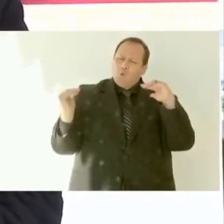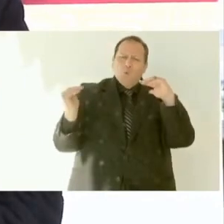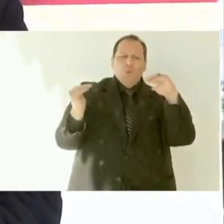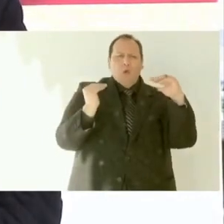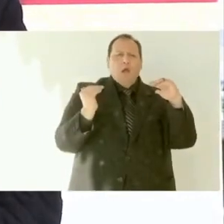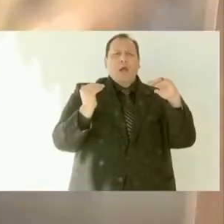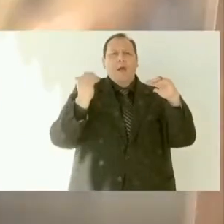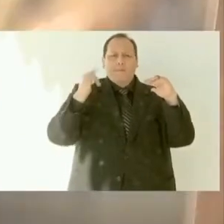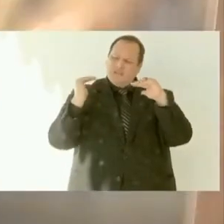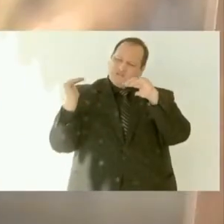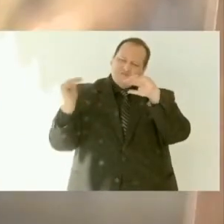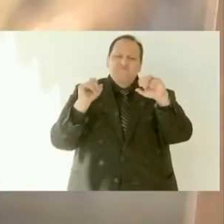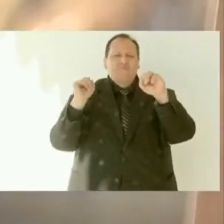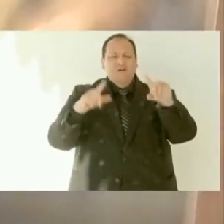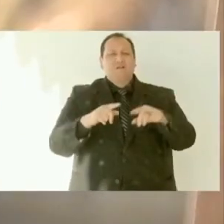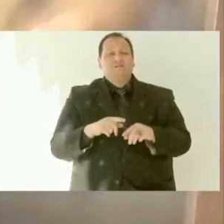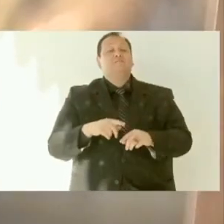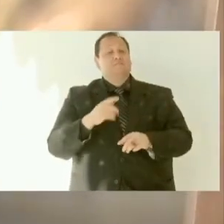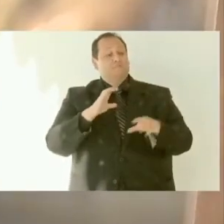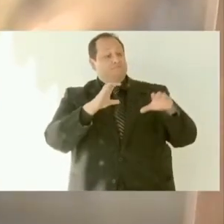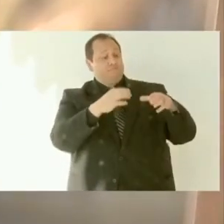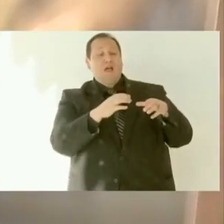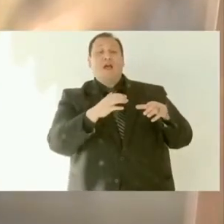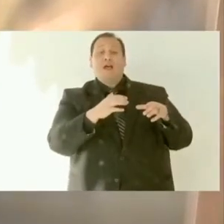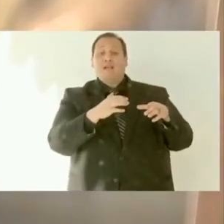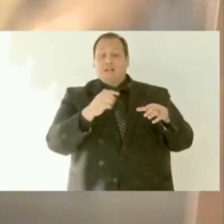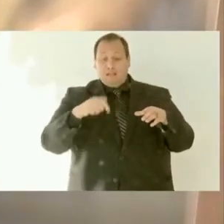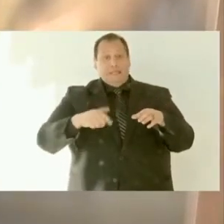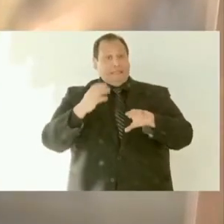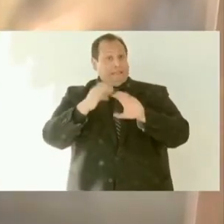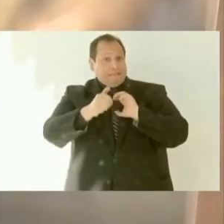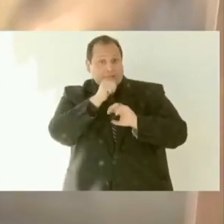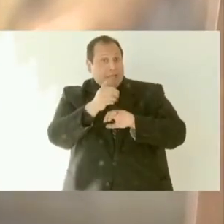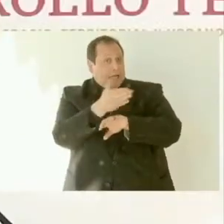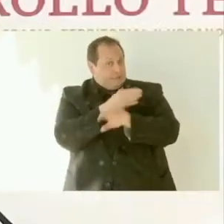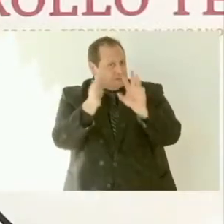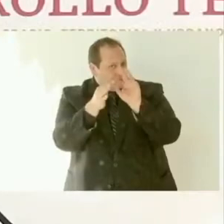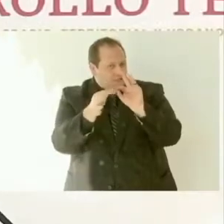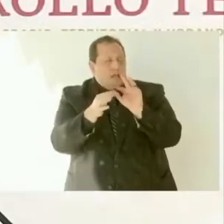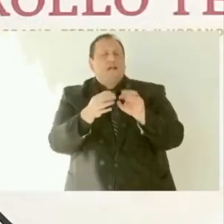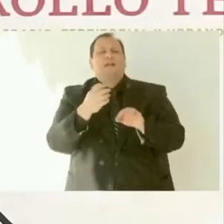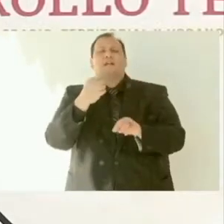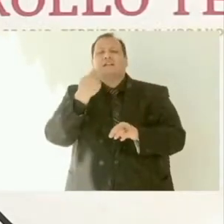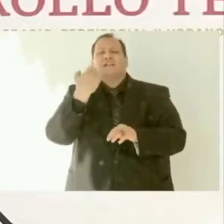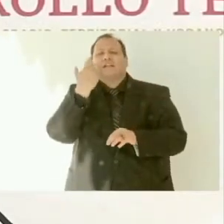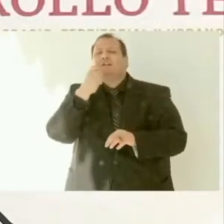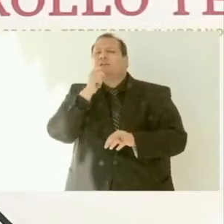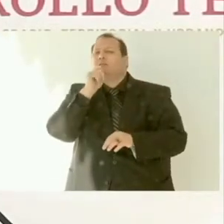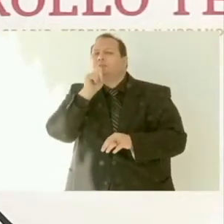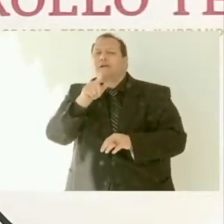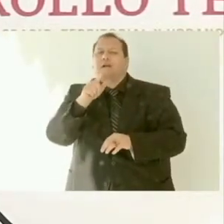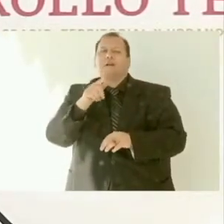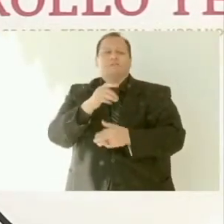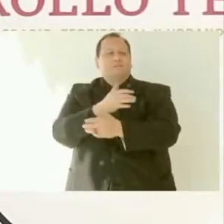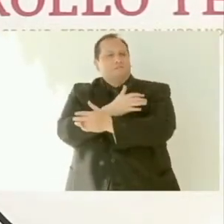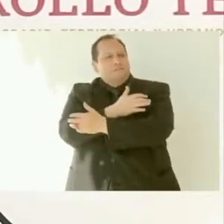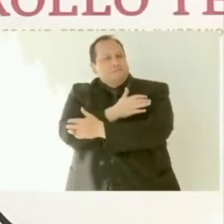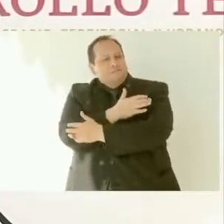por la democracia. También, antes de terminar, dejo un saludo fraterno, un